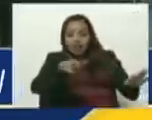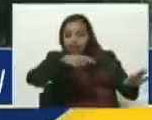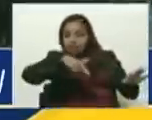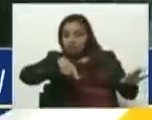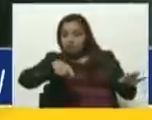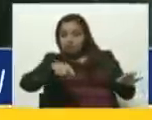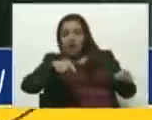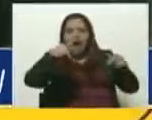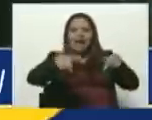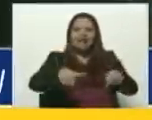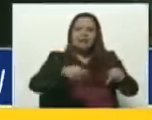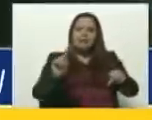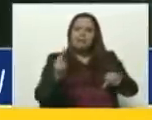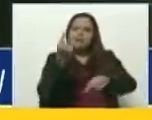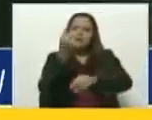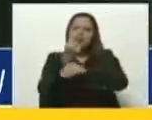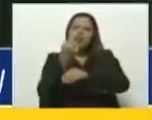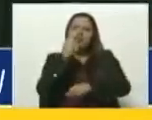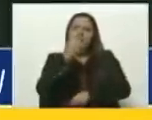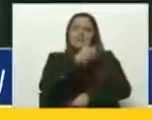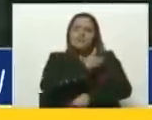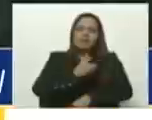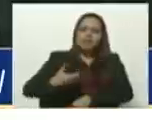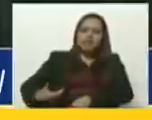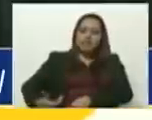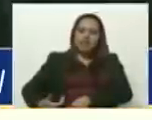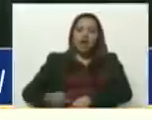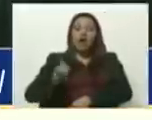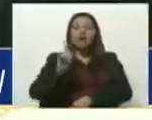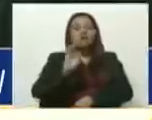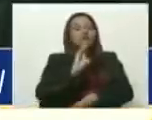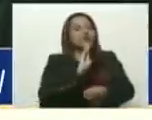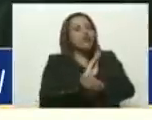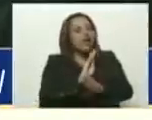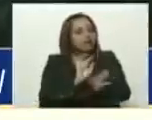aquí lo primero que dijo nuestro presidente fue cuidado